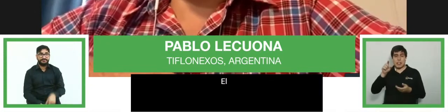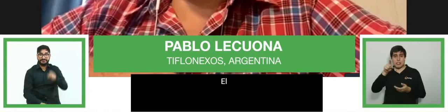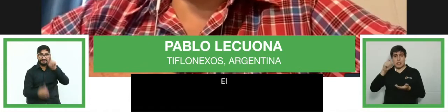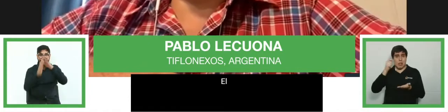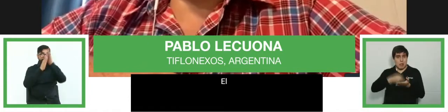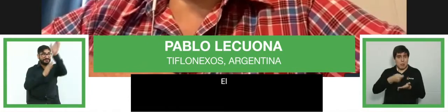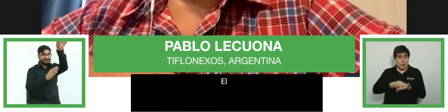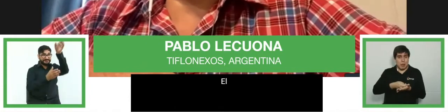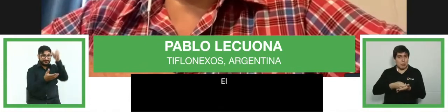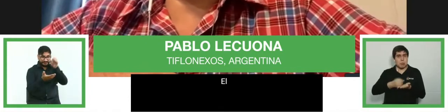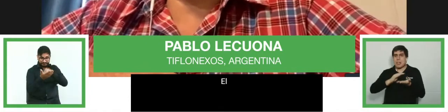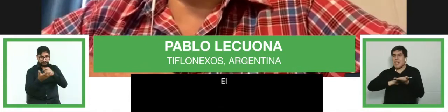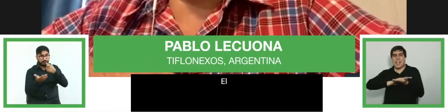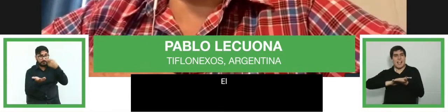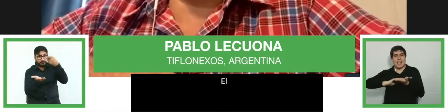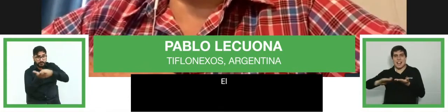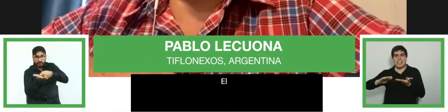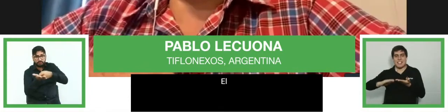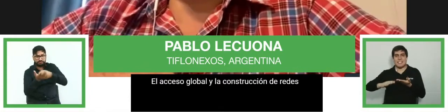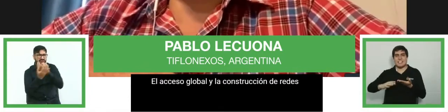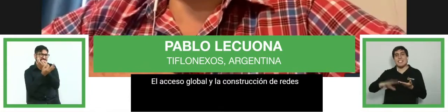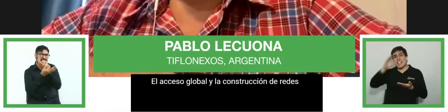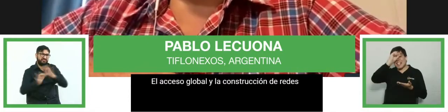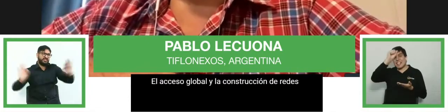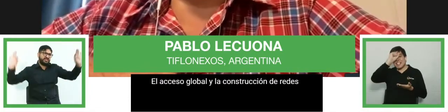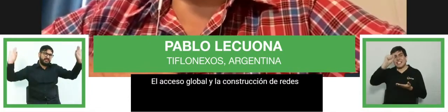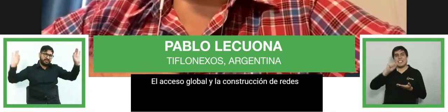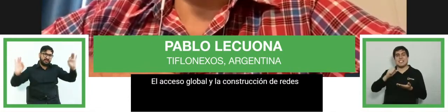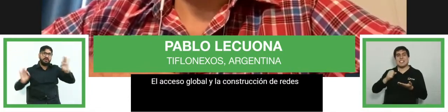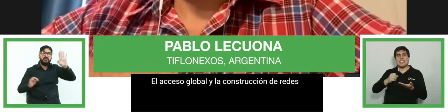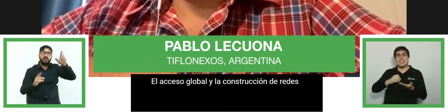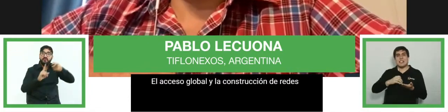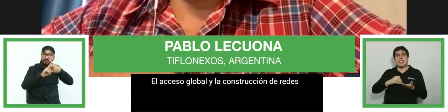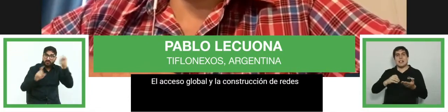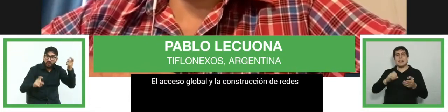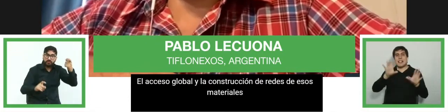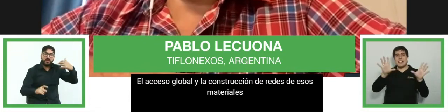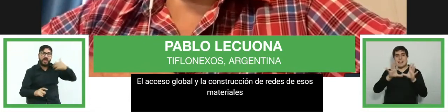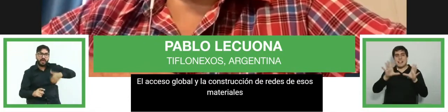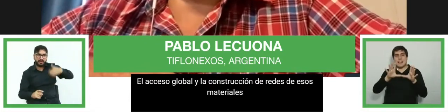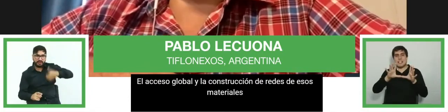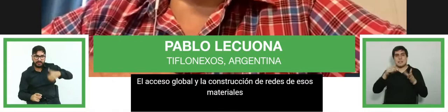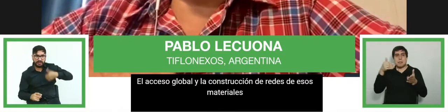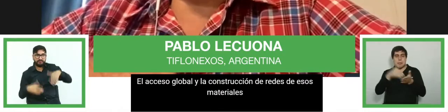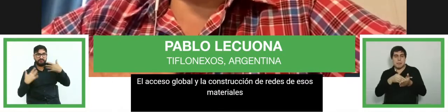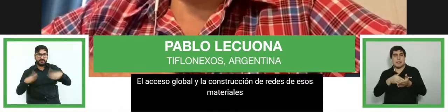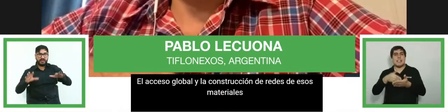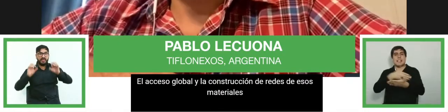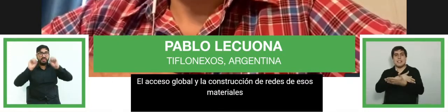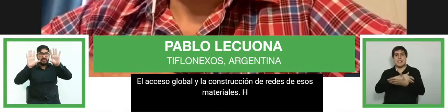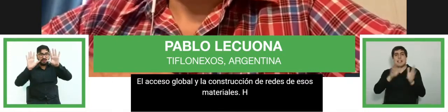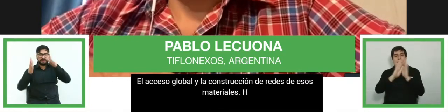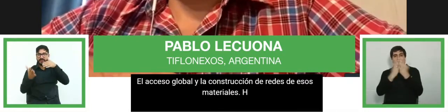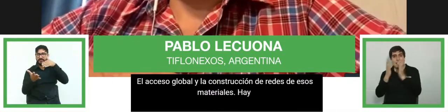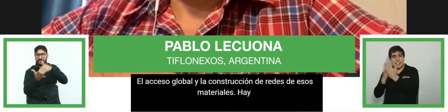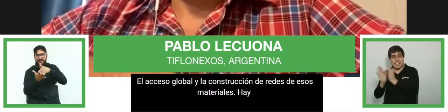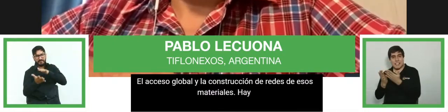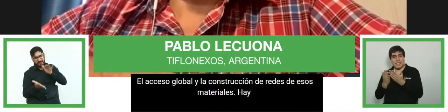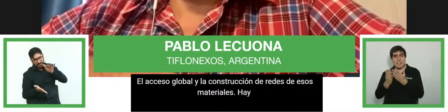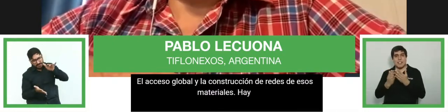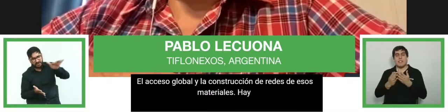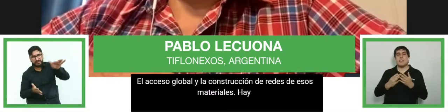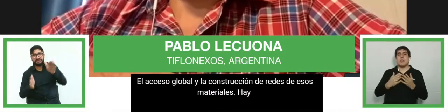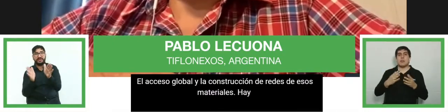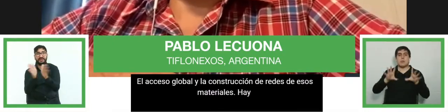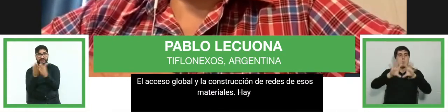desde Argentina, más de 65.000 títulos para más de 10.000 usuarios y 500 instituciones en todo el mundo,